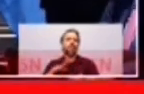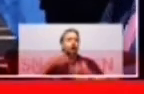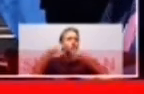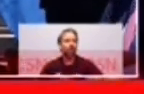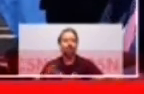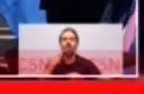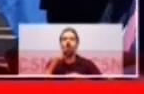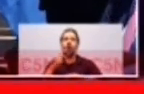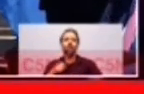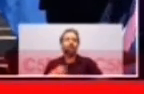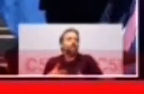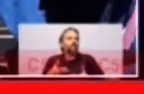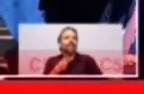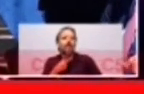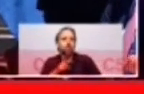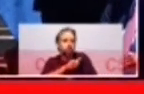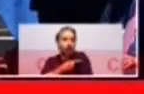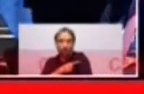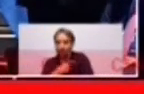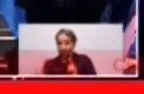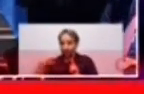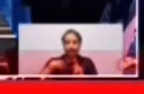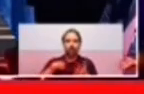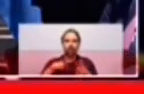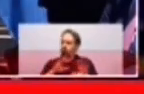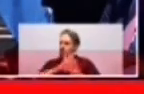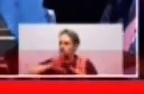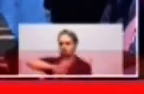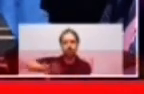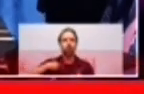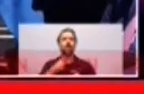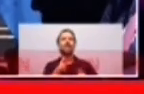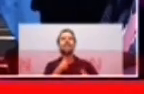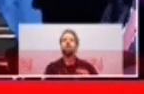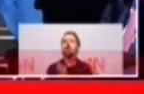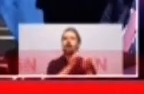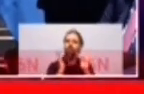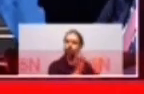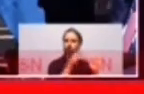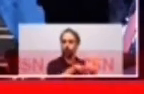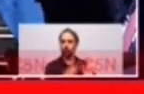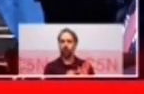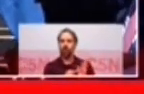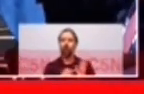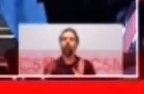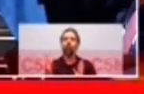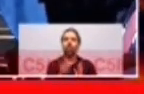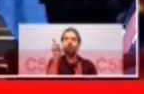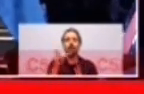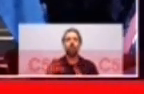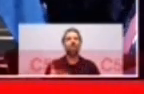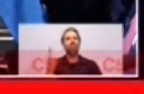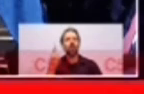después bueno eh sabes qué pasa también Fer Acá hay algo que preocupa y mucho y que tiene que ver a todos los